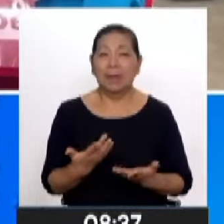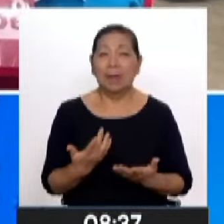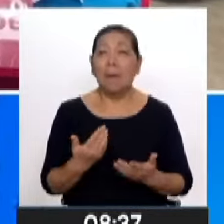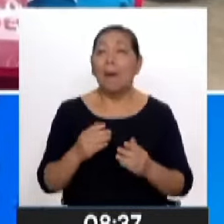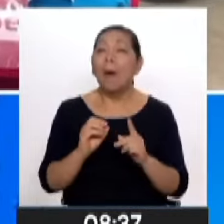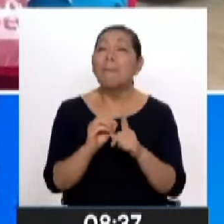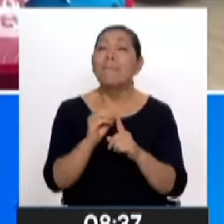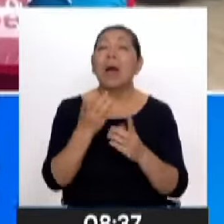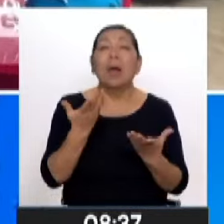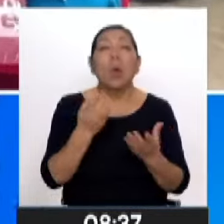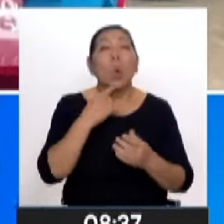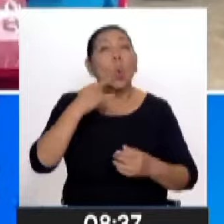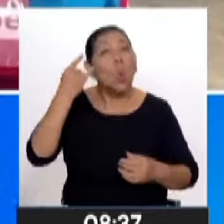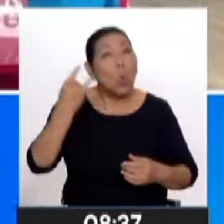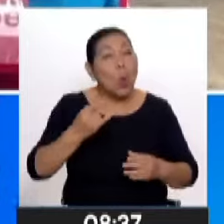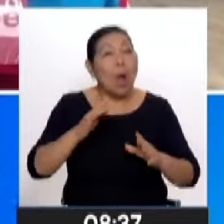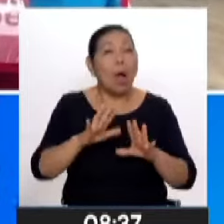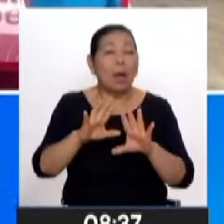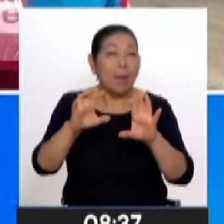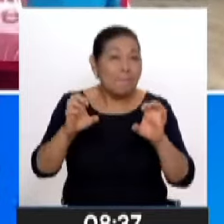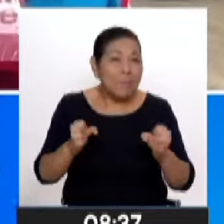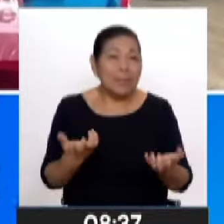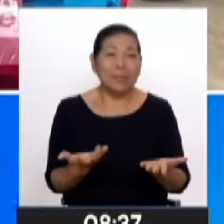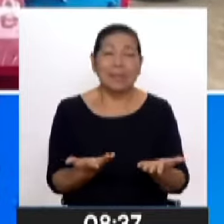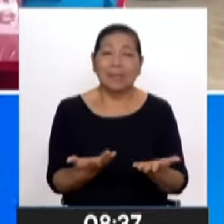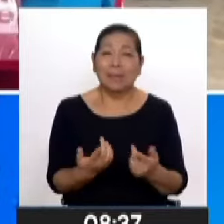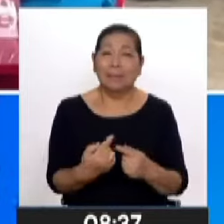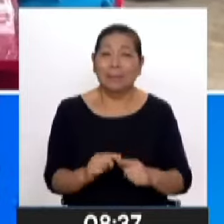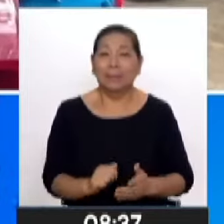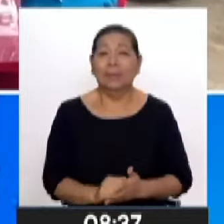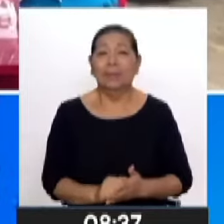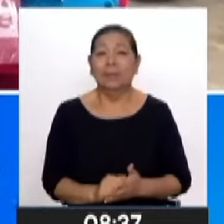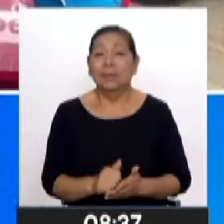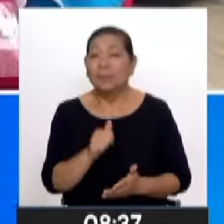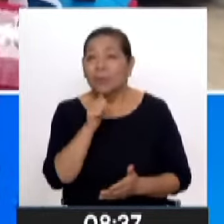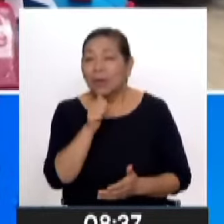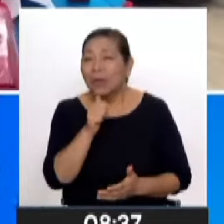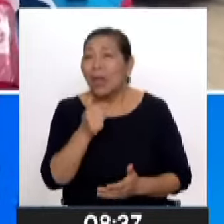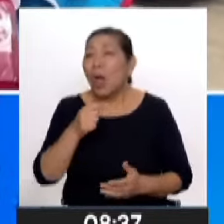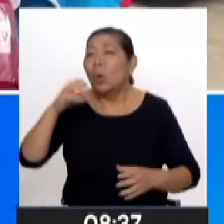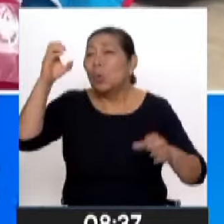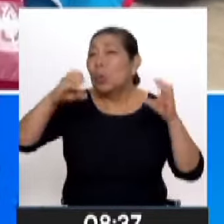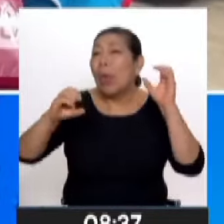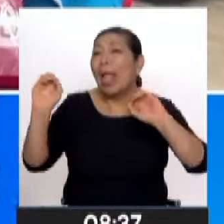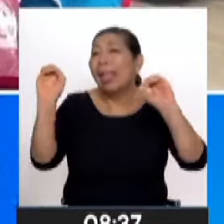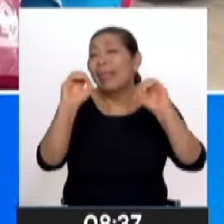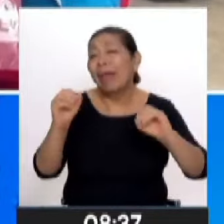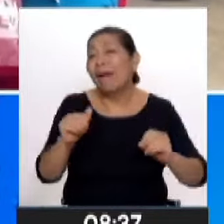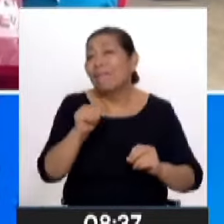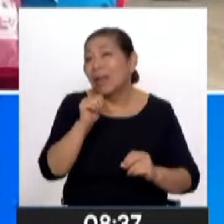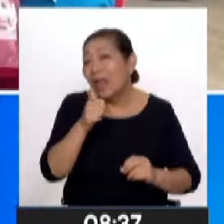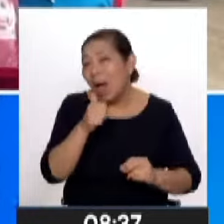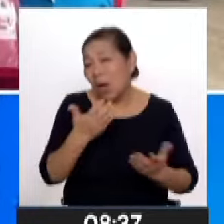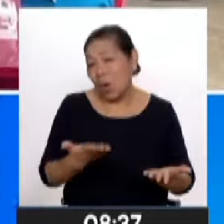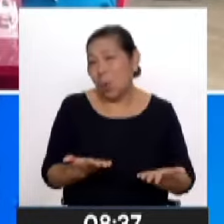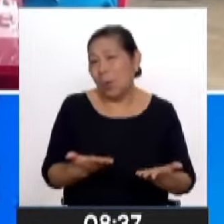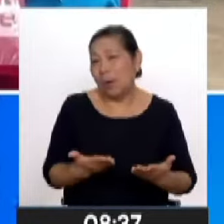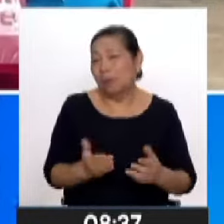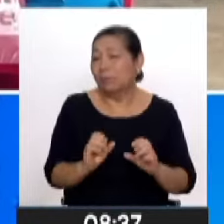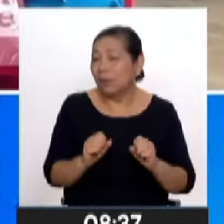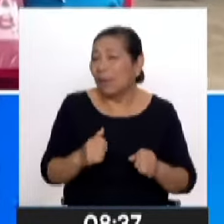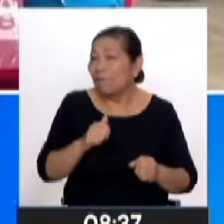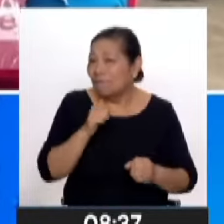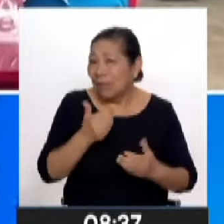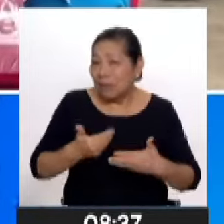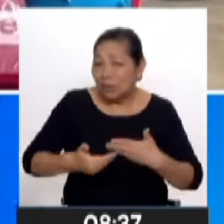las enfermedades metabólicas, las enfermedades hipnóticas, porque va a haber escasez de lluvia, poca agua y también se enfermedades. Pero para eso ya